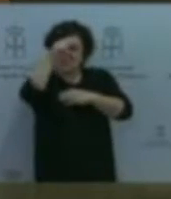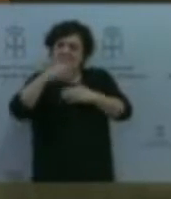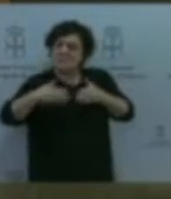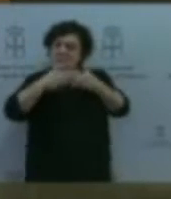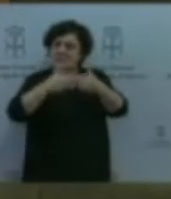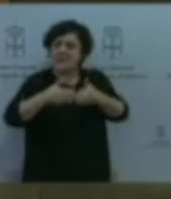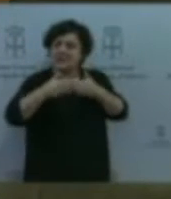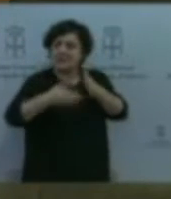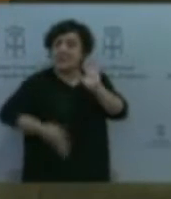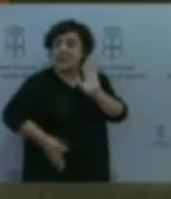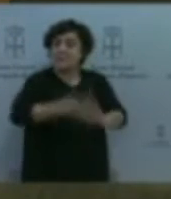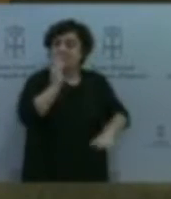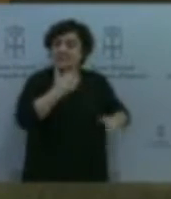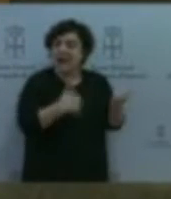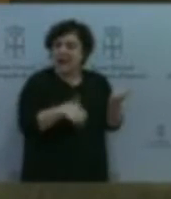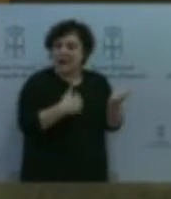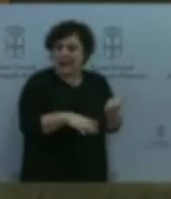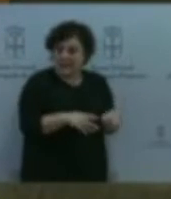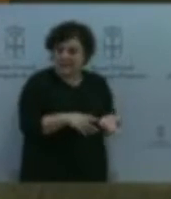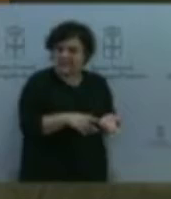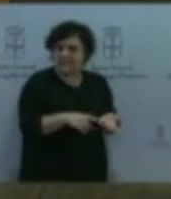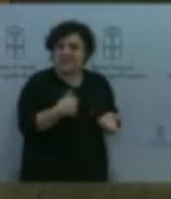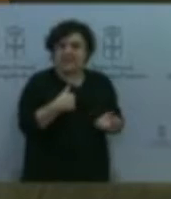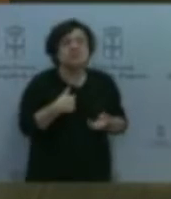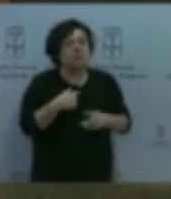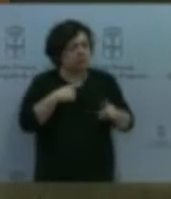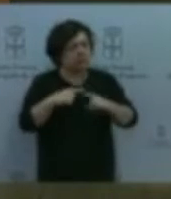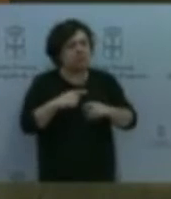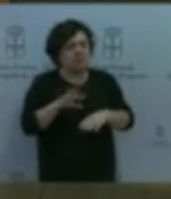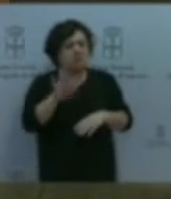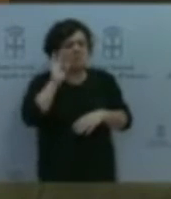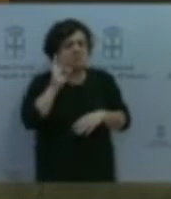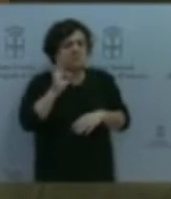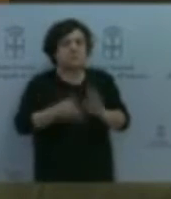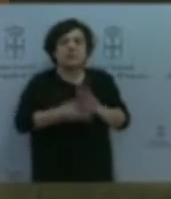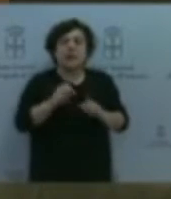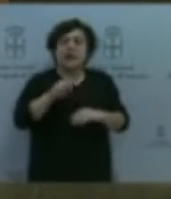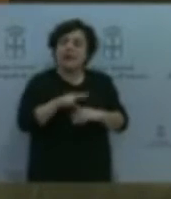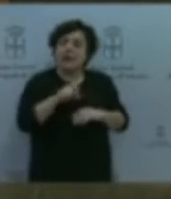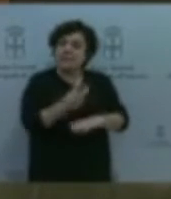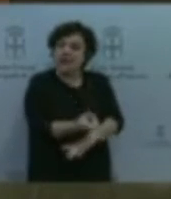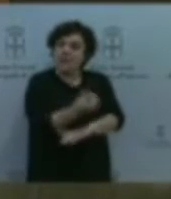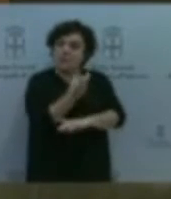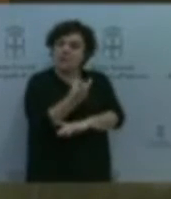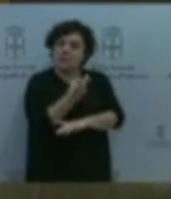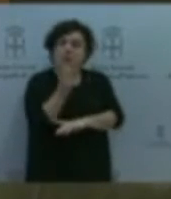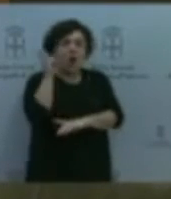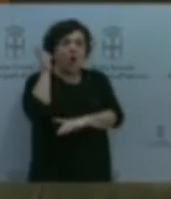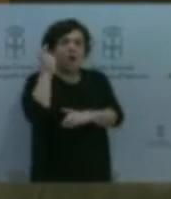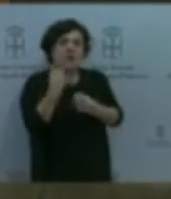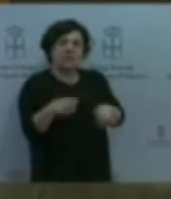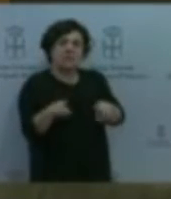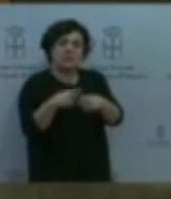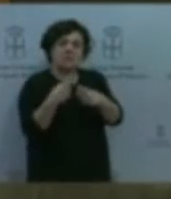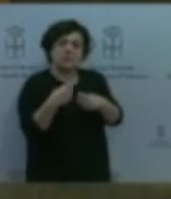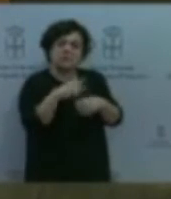despedida, camina hacia el puerto y mientras tanto oye un organillo, recuerda las promesas de su fallecida madre de cuidar a la familia, recuerda su ciudad y al llegar al